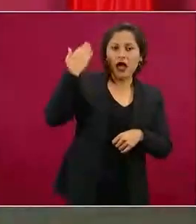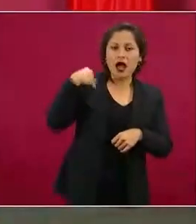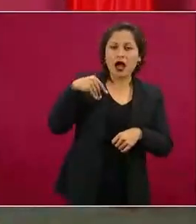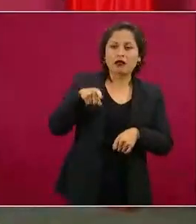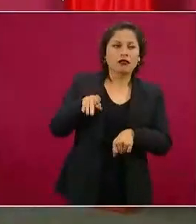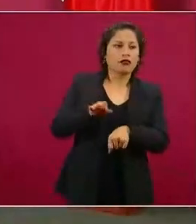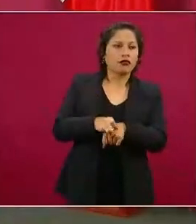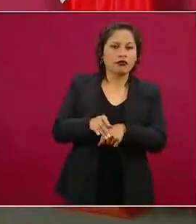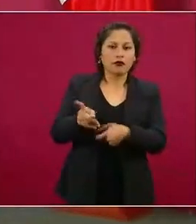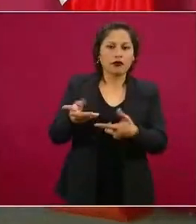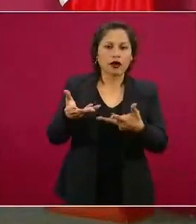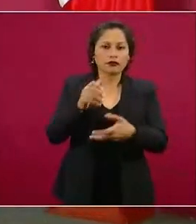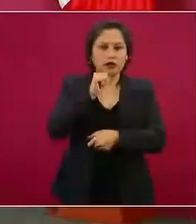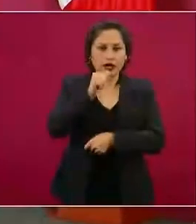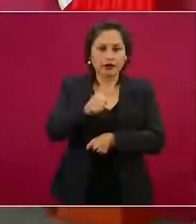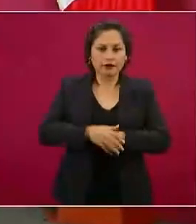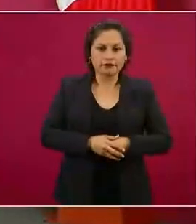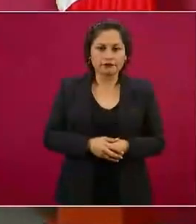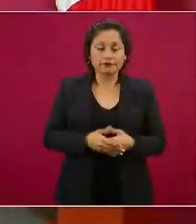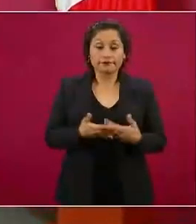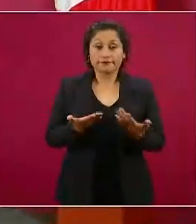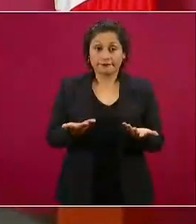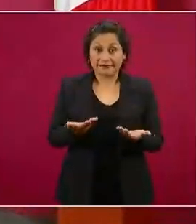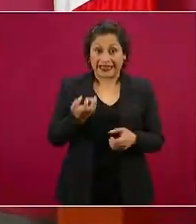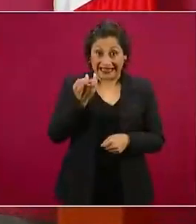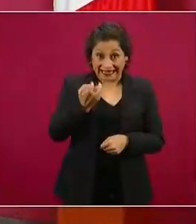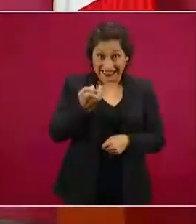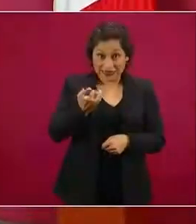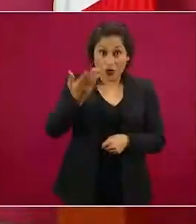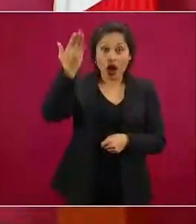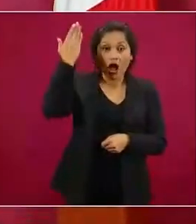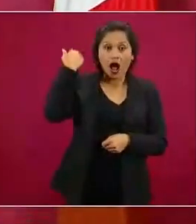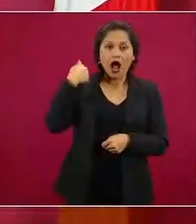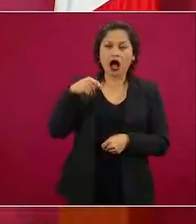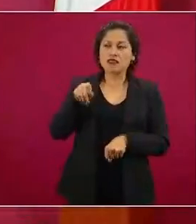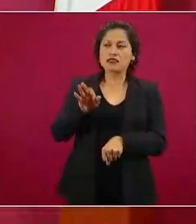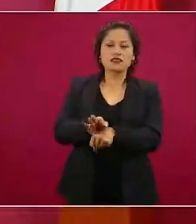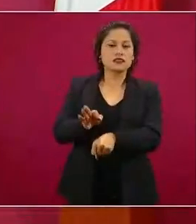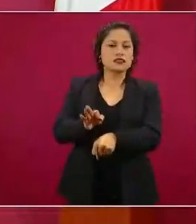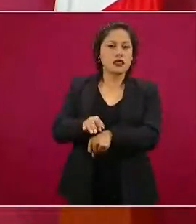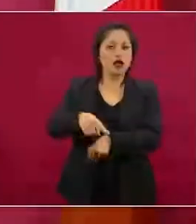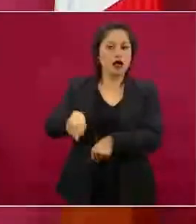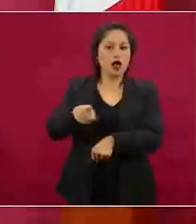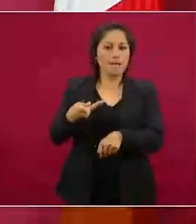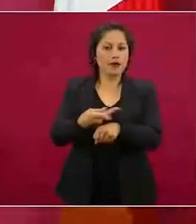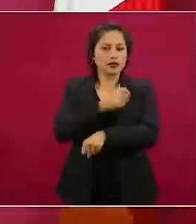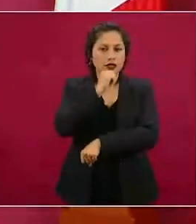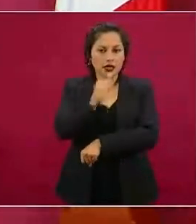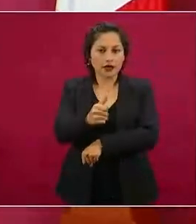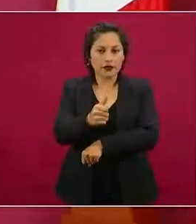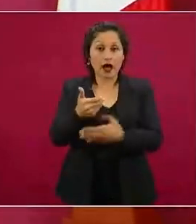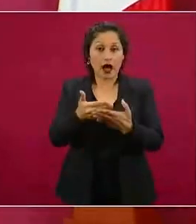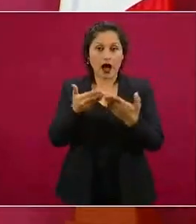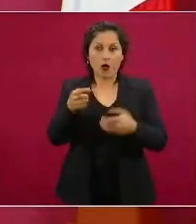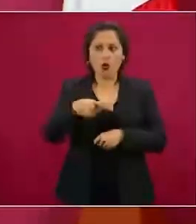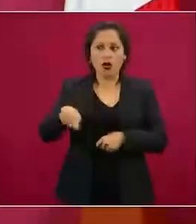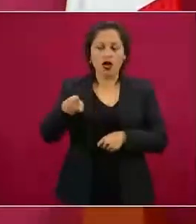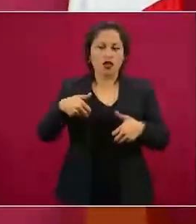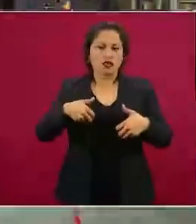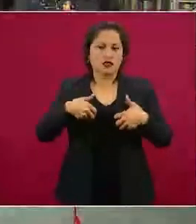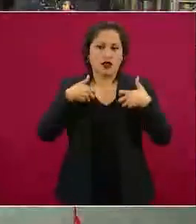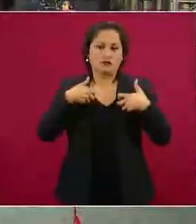Entonces, pues ellos ahora no están conformes. Pero tenemos que poner orden. ¿Habrá una